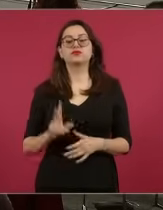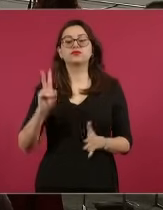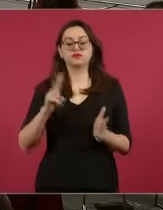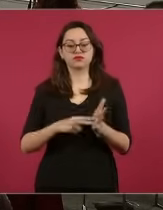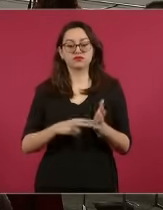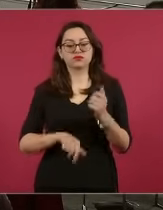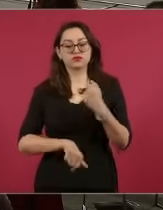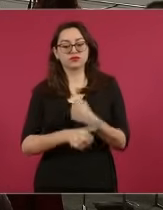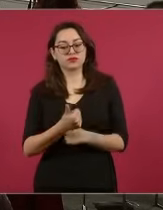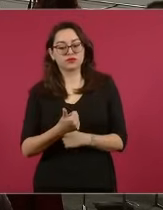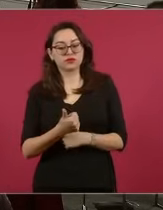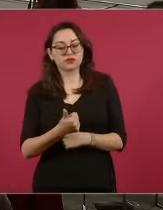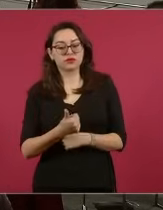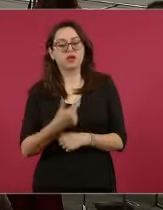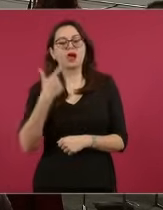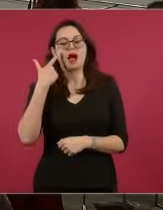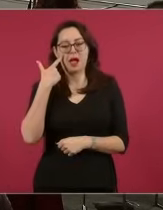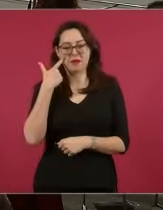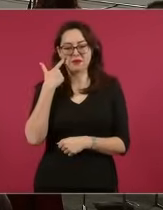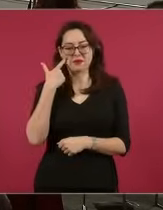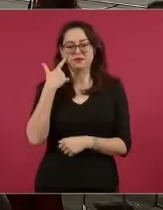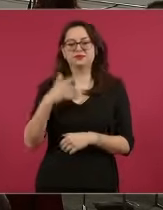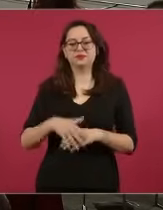Pon el índice de letalidad